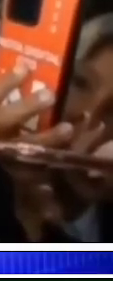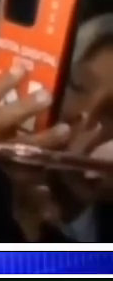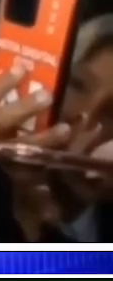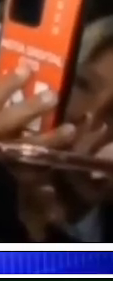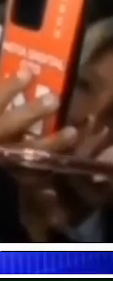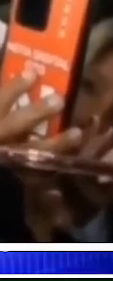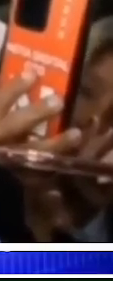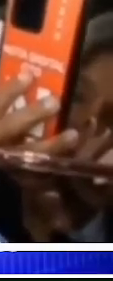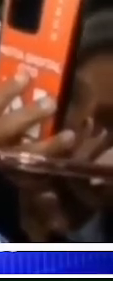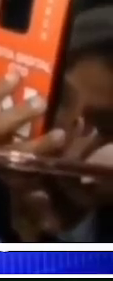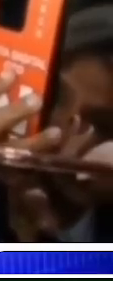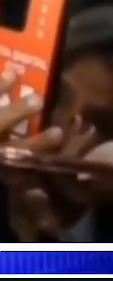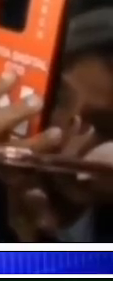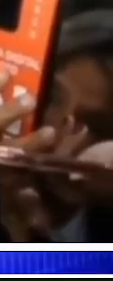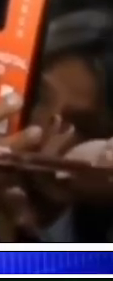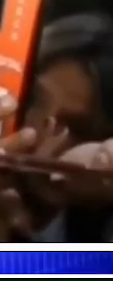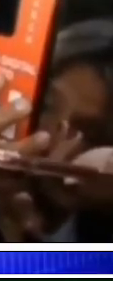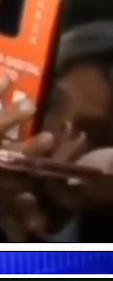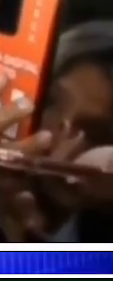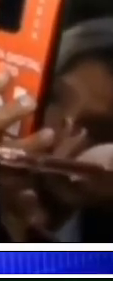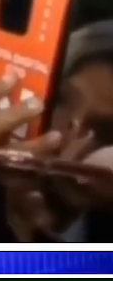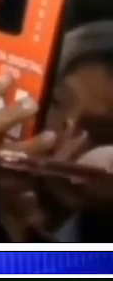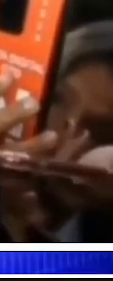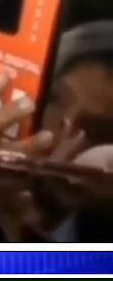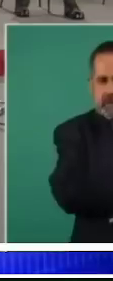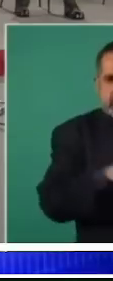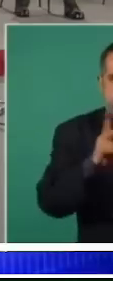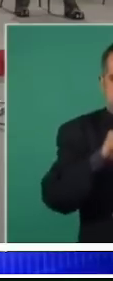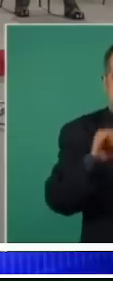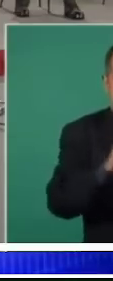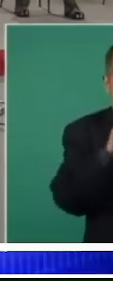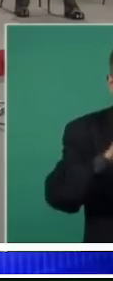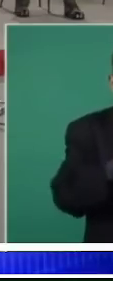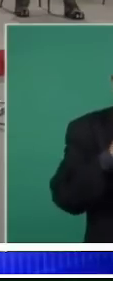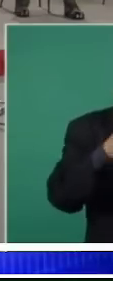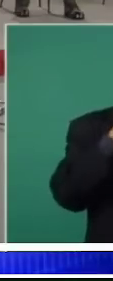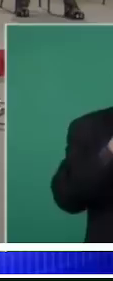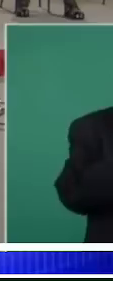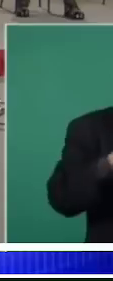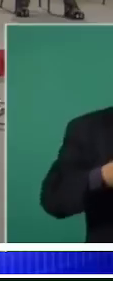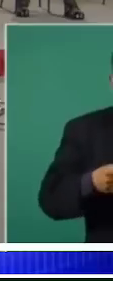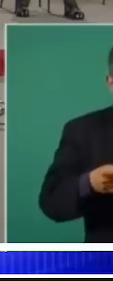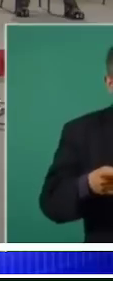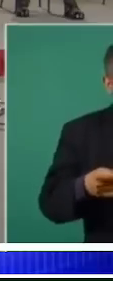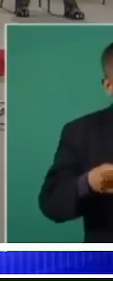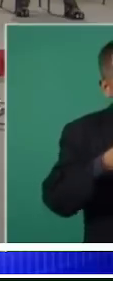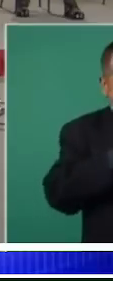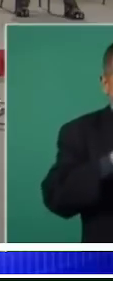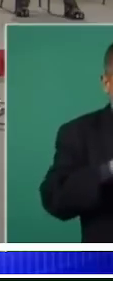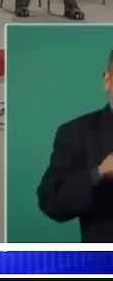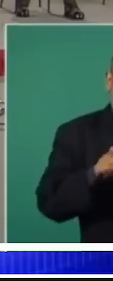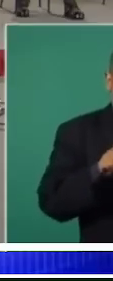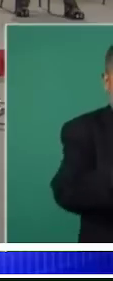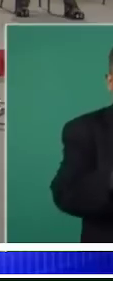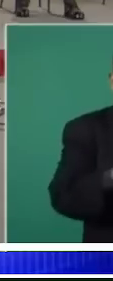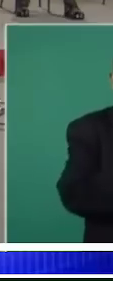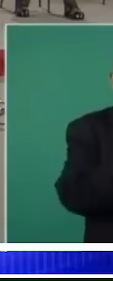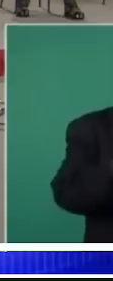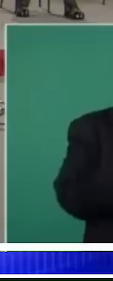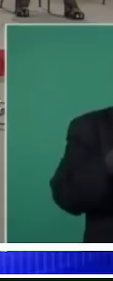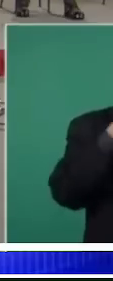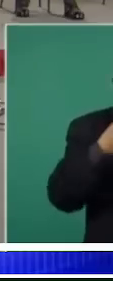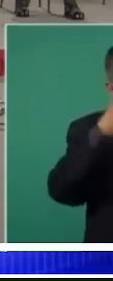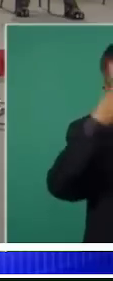beneficio adicional que les da el juez de que si los agarra por el otro lado del mapa entonces van a salir libres en